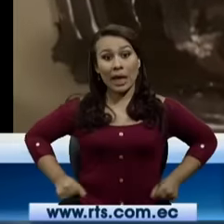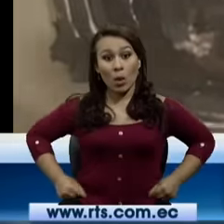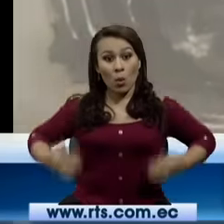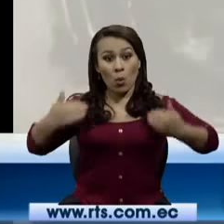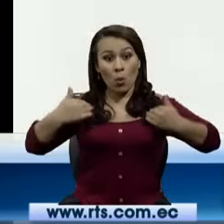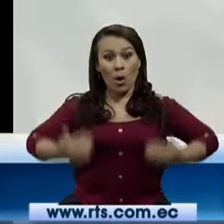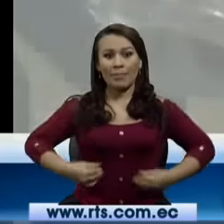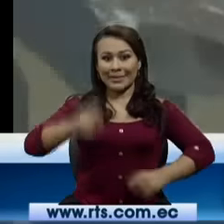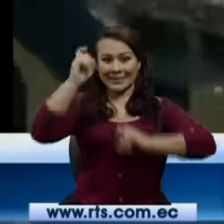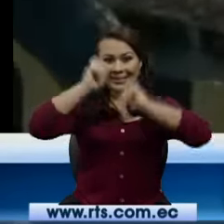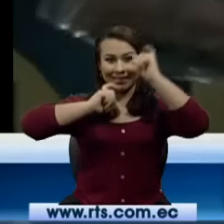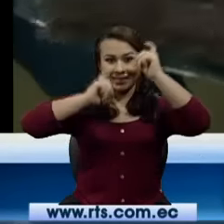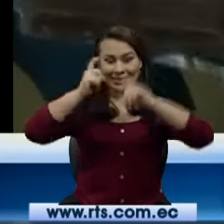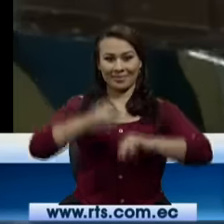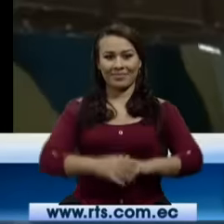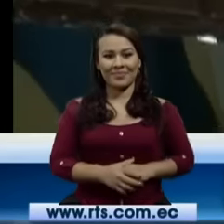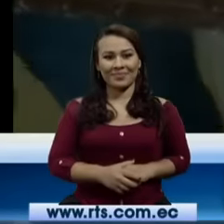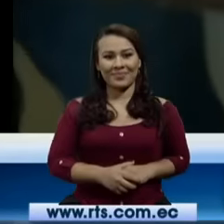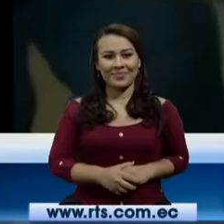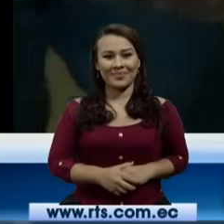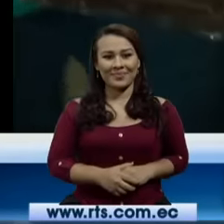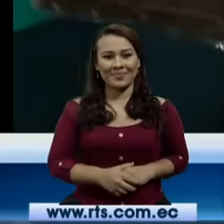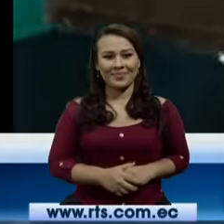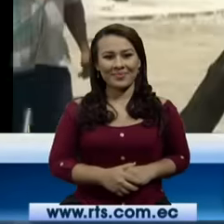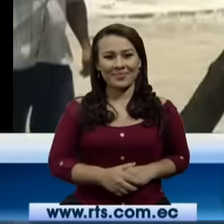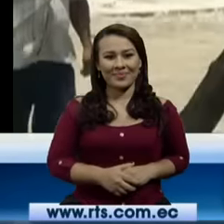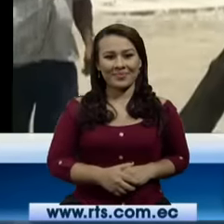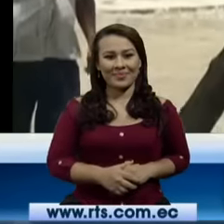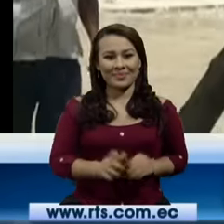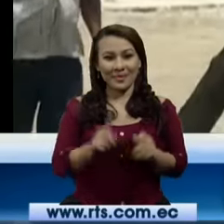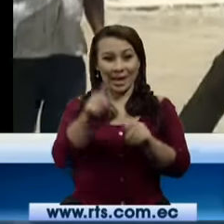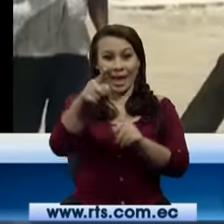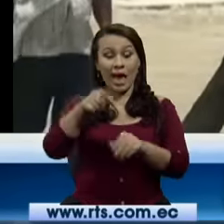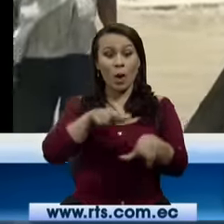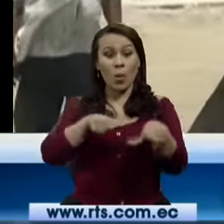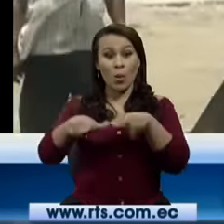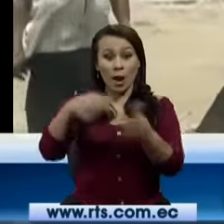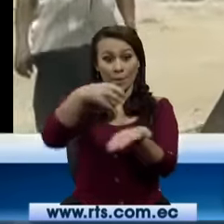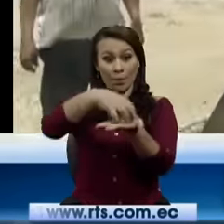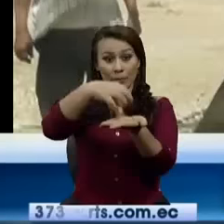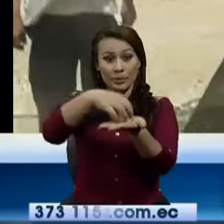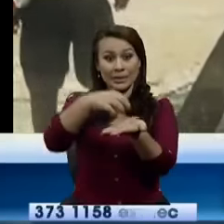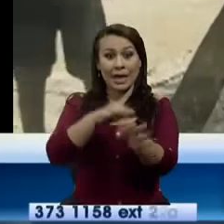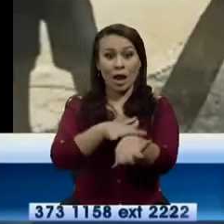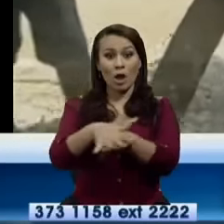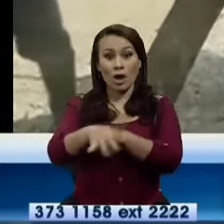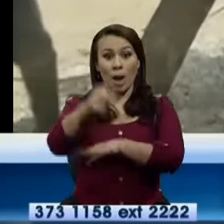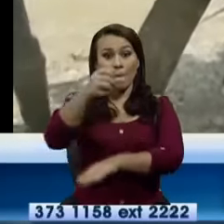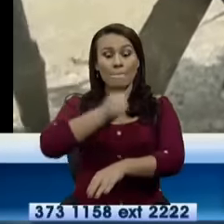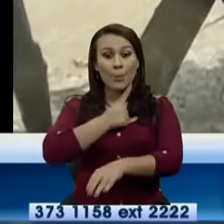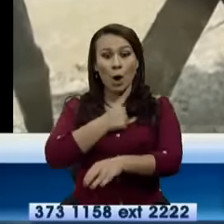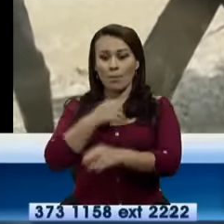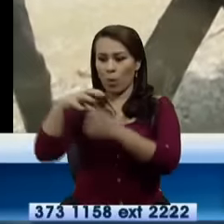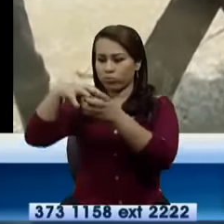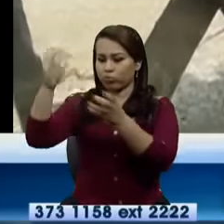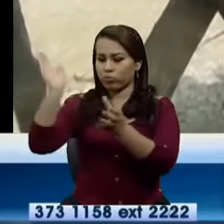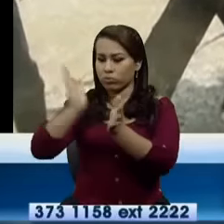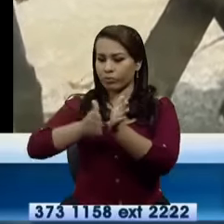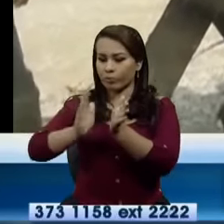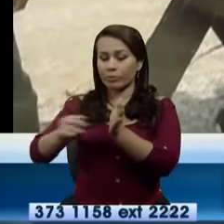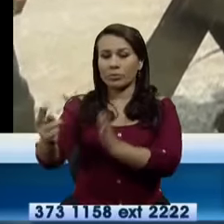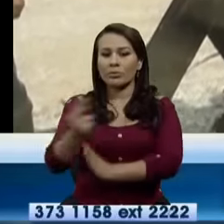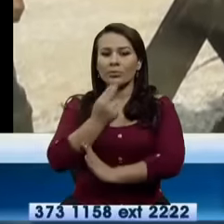y emocional la provincia de los ríos ha sido por excelencia productora del cacao fino de